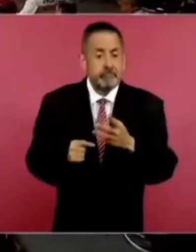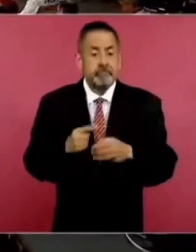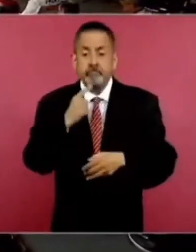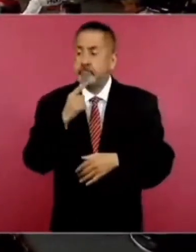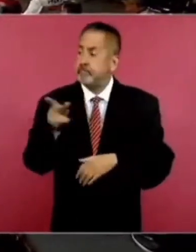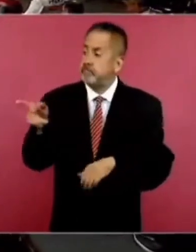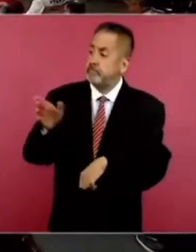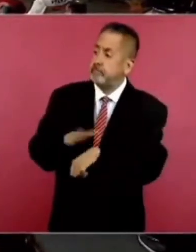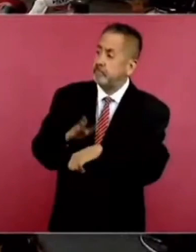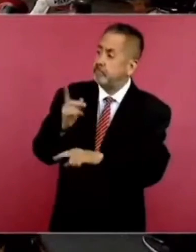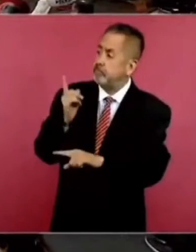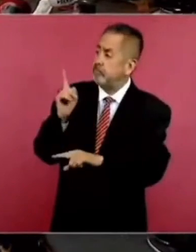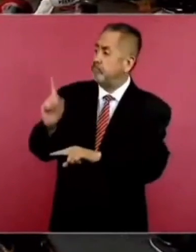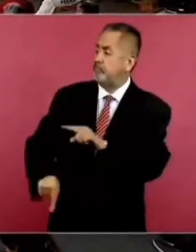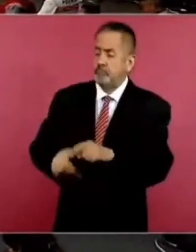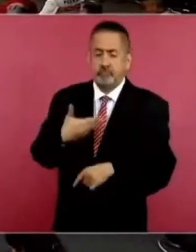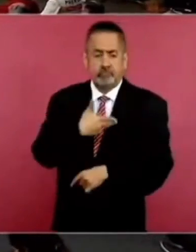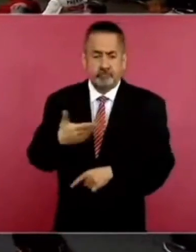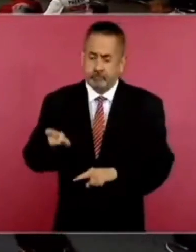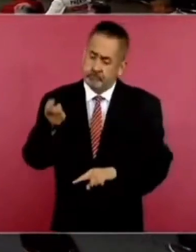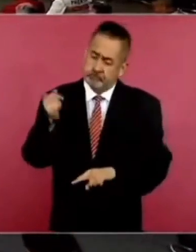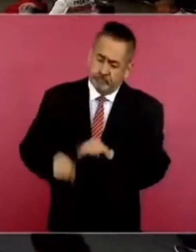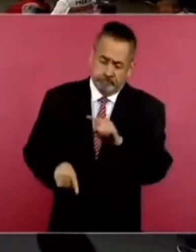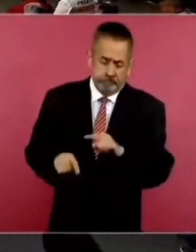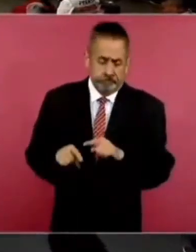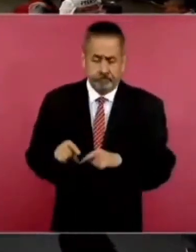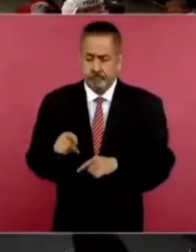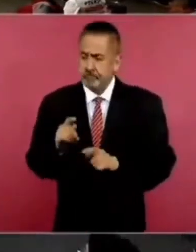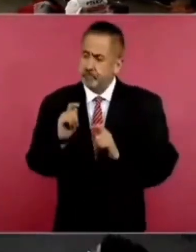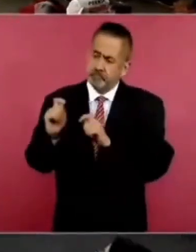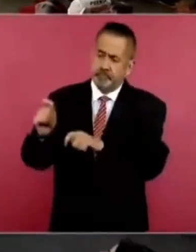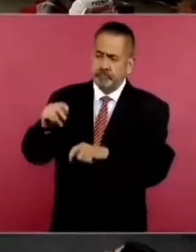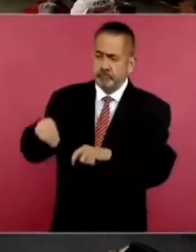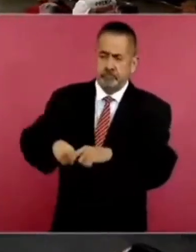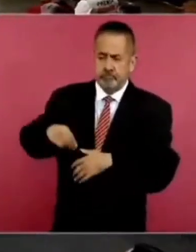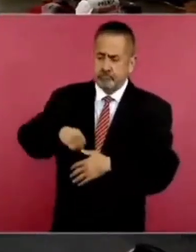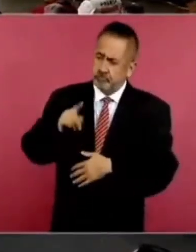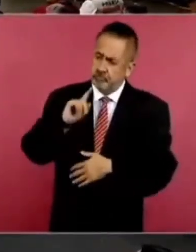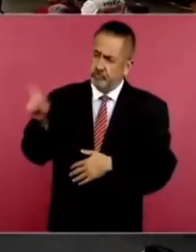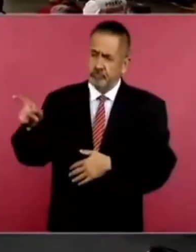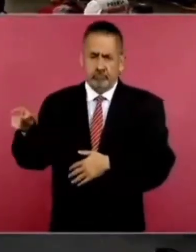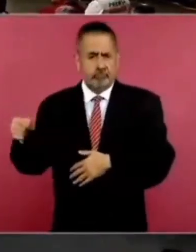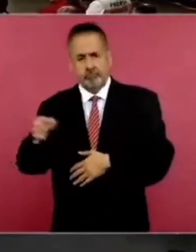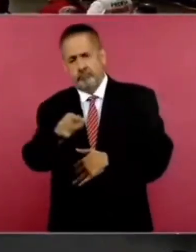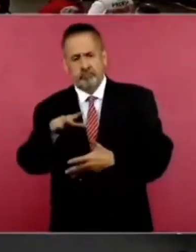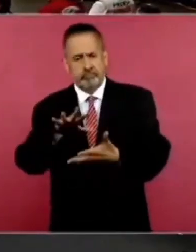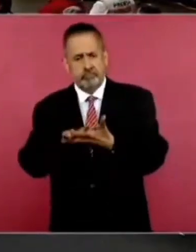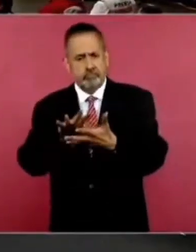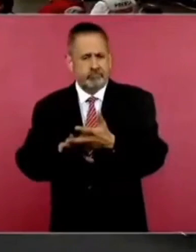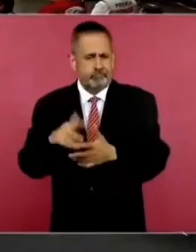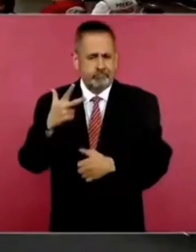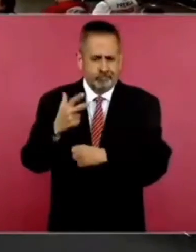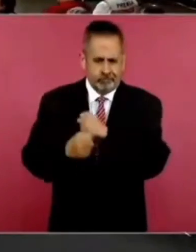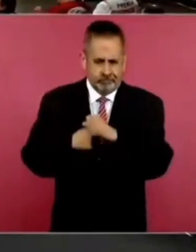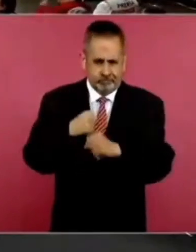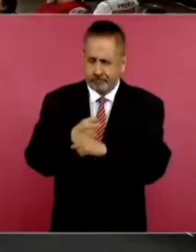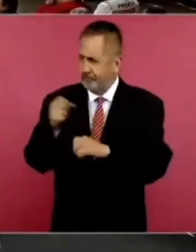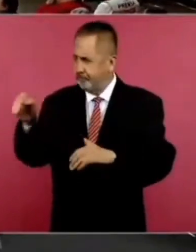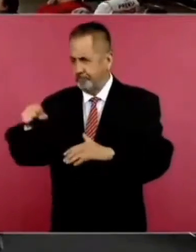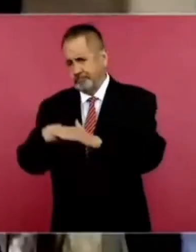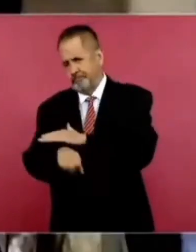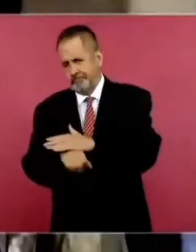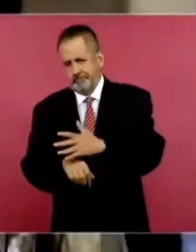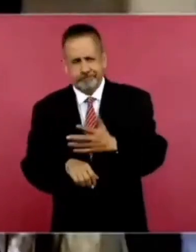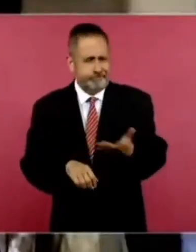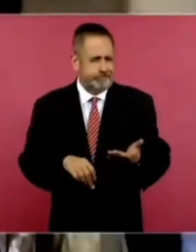usted se le separara del cargo y se le fincaran responsabilidades con cárcel hasta por 8 años si alguno